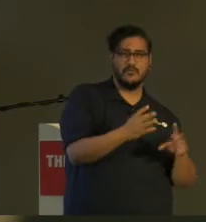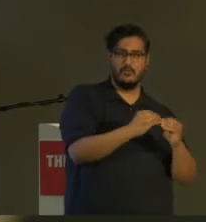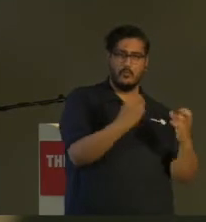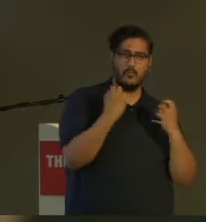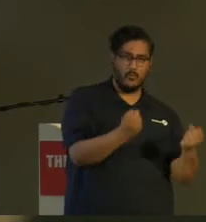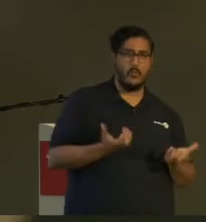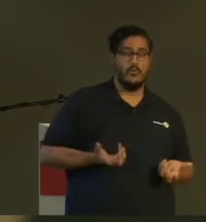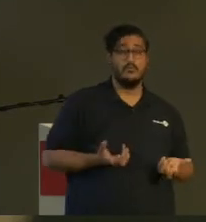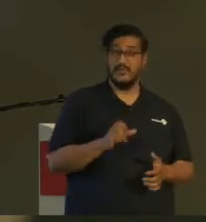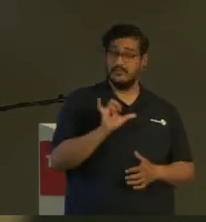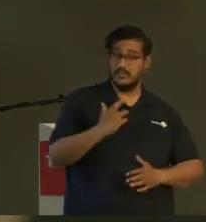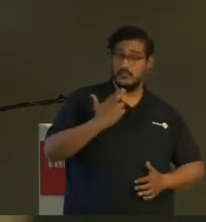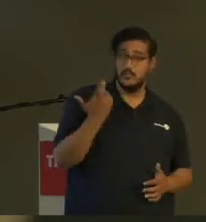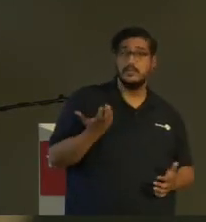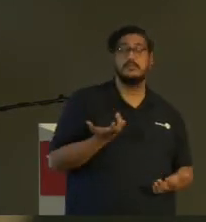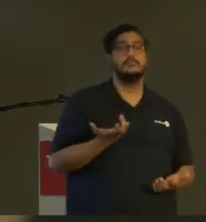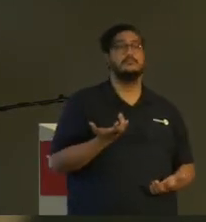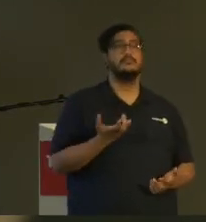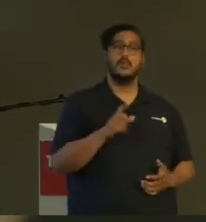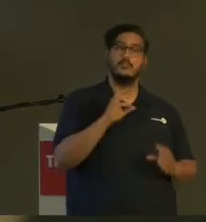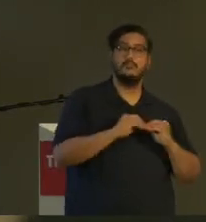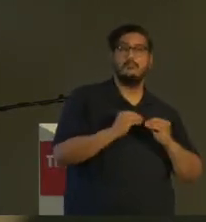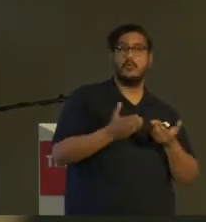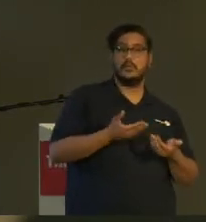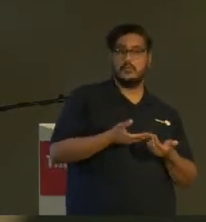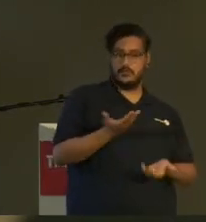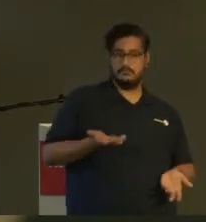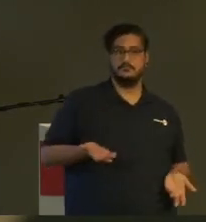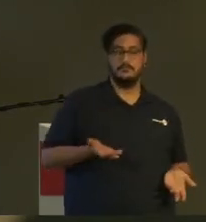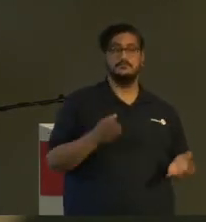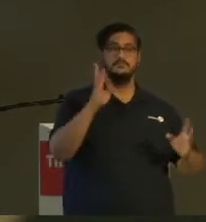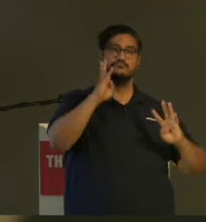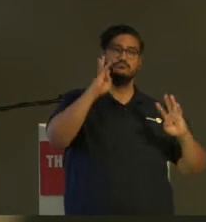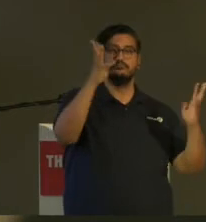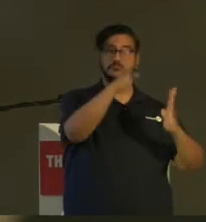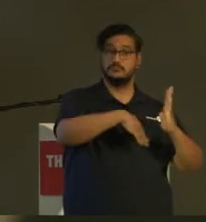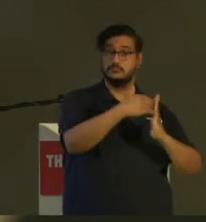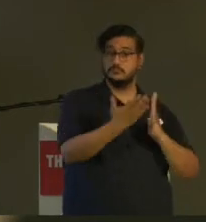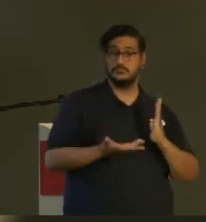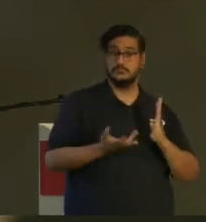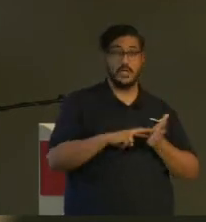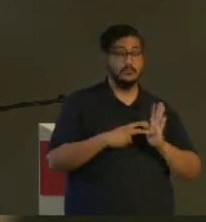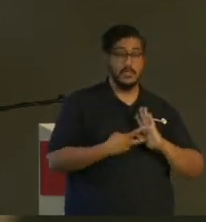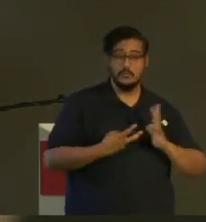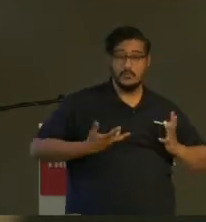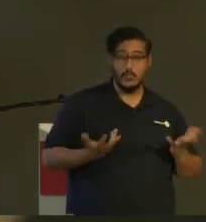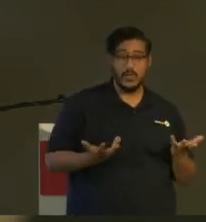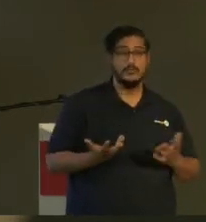y, por eso mismo, los de más fácil crianza. En otras palabras, los ideales para